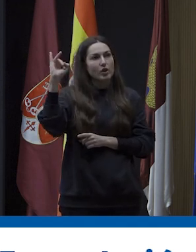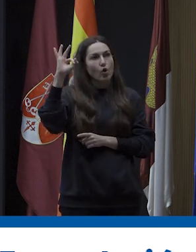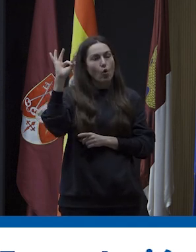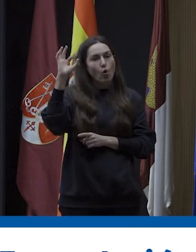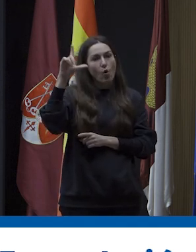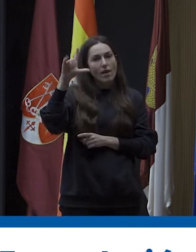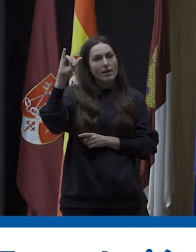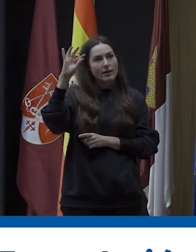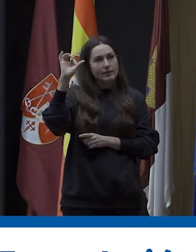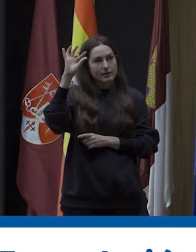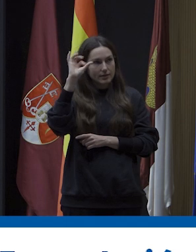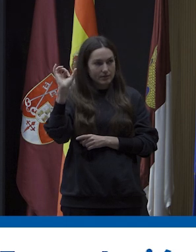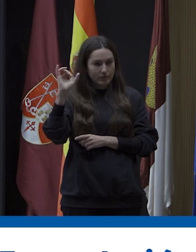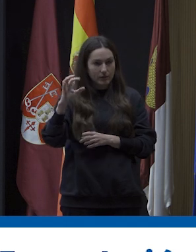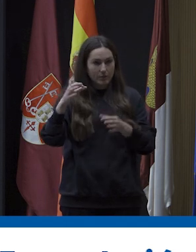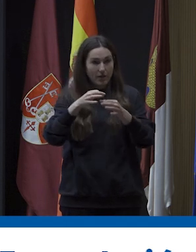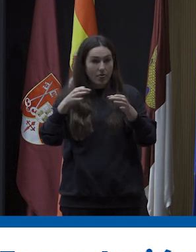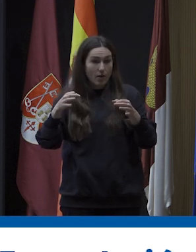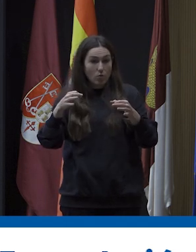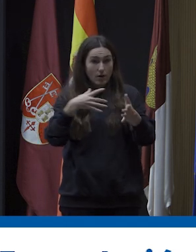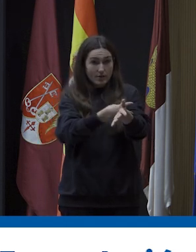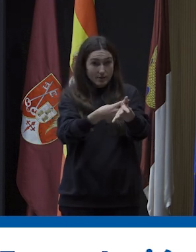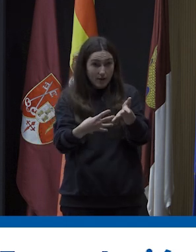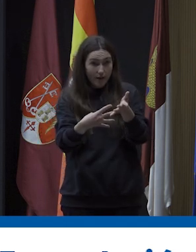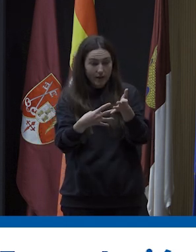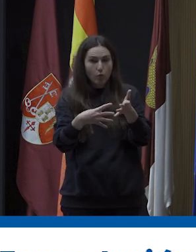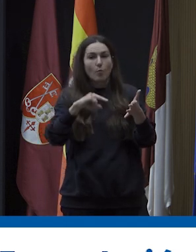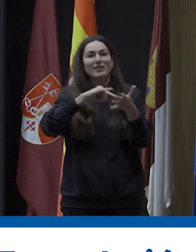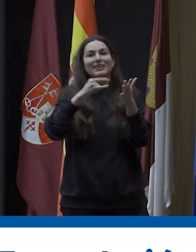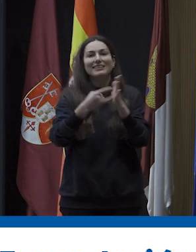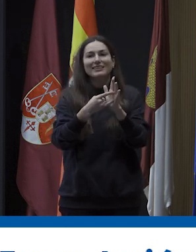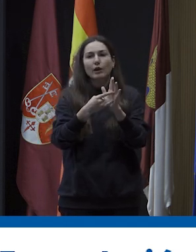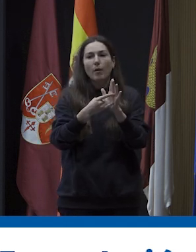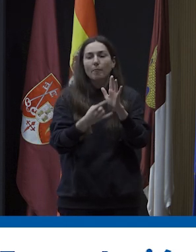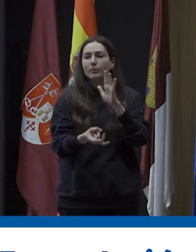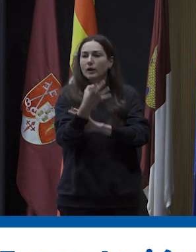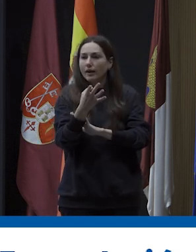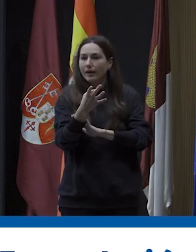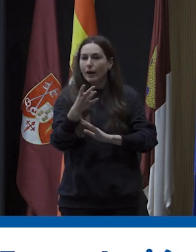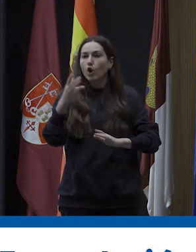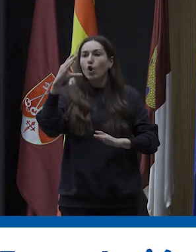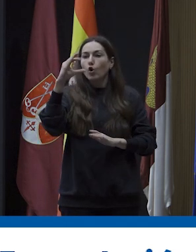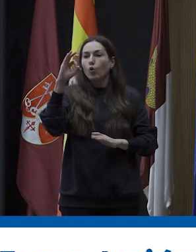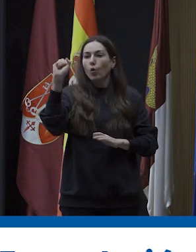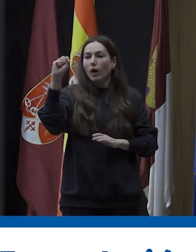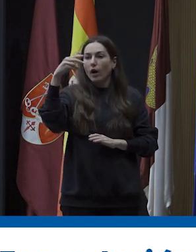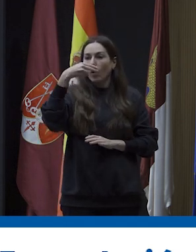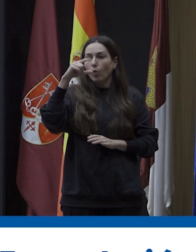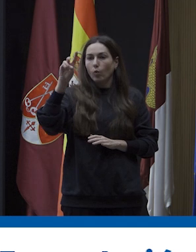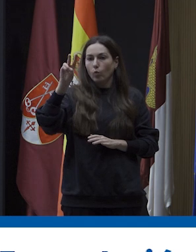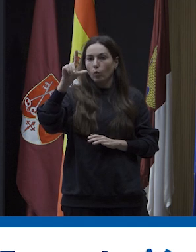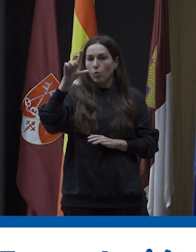sangre o determinadas células sanguíneas, crear un sistema que lo que hace es disolver los coágulos. E incluso este sistema de la